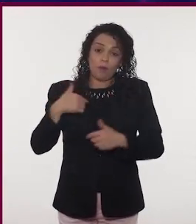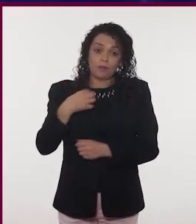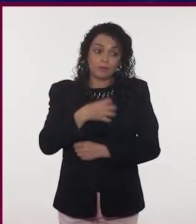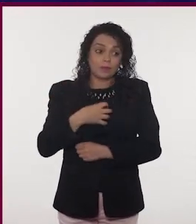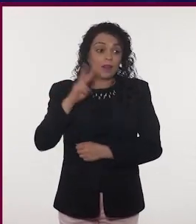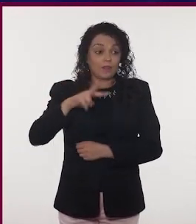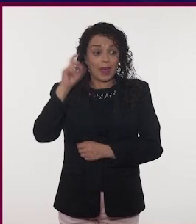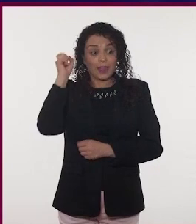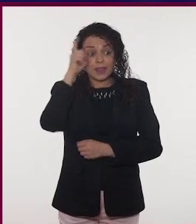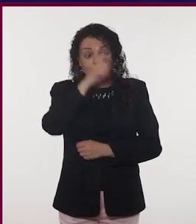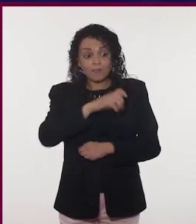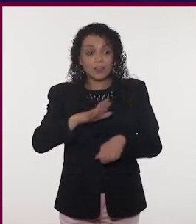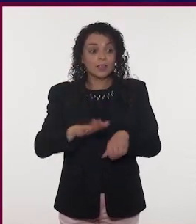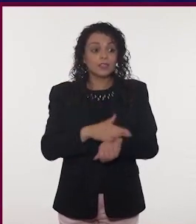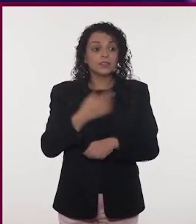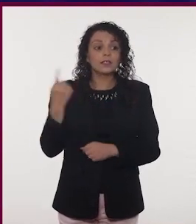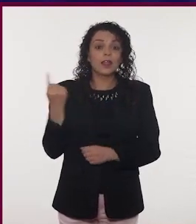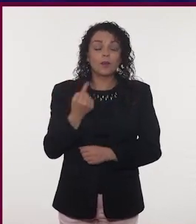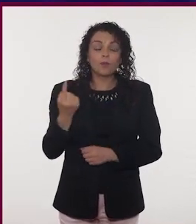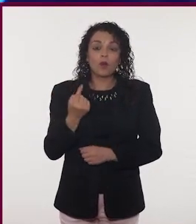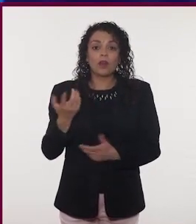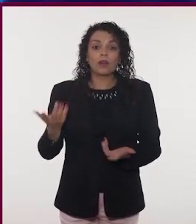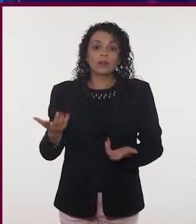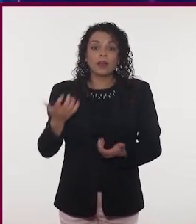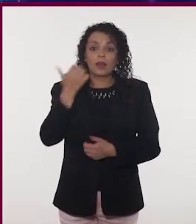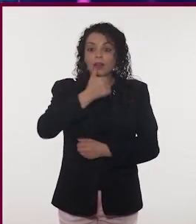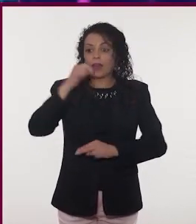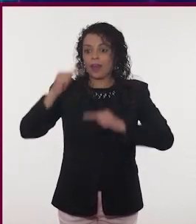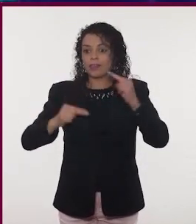es difícil porque también, pues, yo una vez que llegas a ese nivel, cada cosa